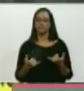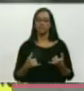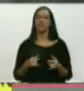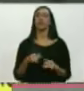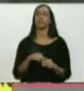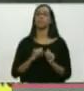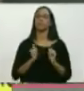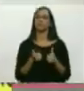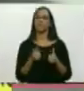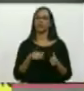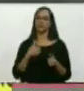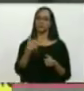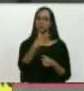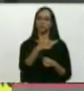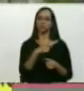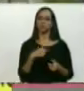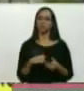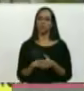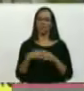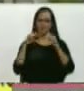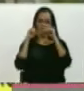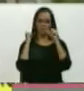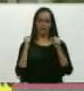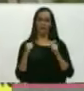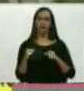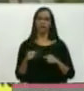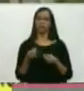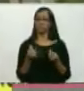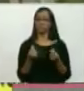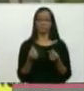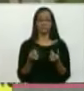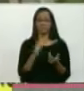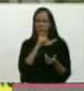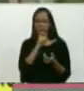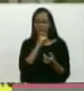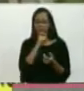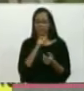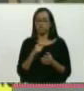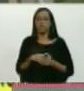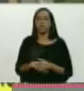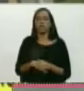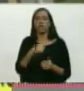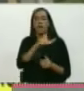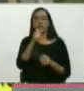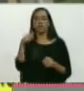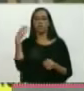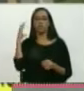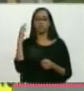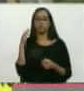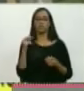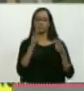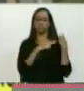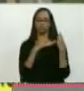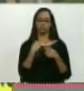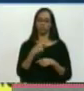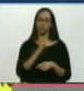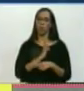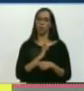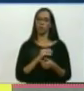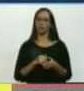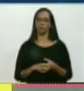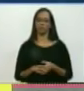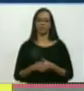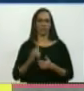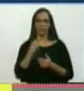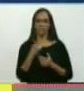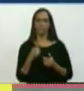trasladarse mediante el pago. La embajada anunció que no cuenta con los recursos suficientes, por lo cual pide a cada uno de los colombianos que asuma sus costos, pero aseguró que